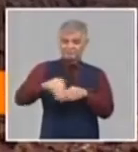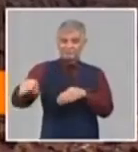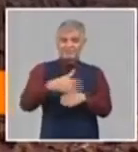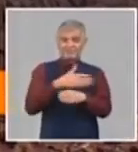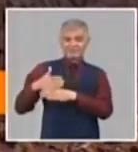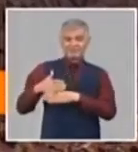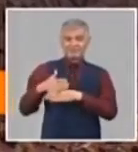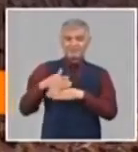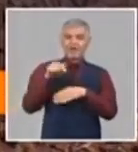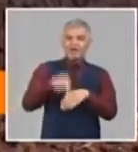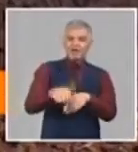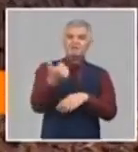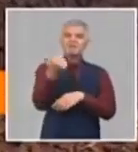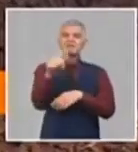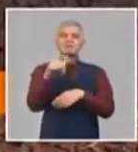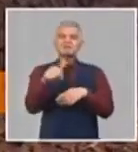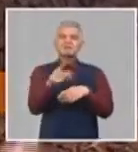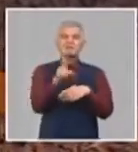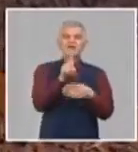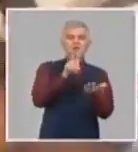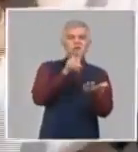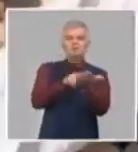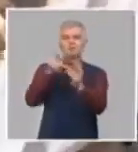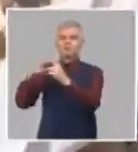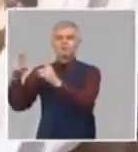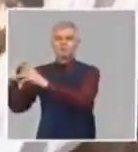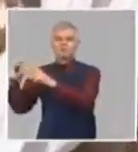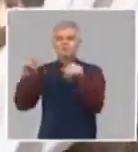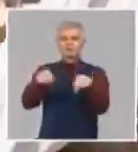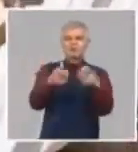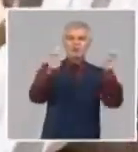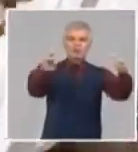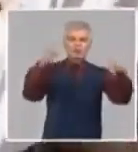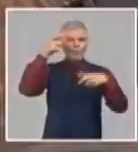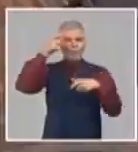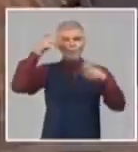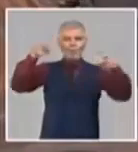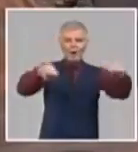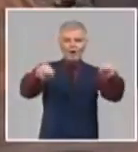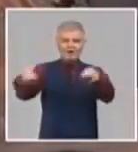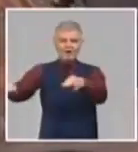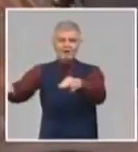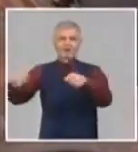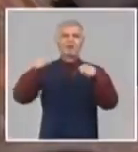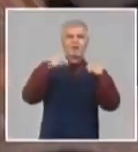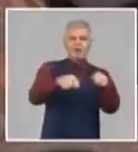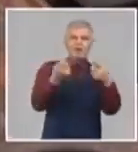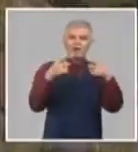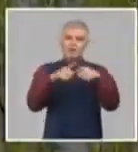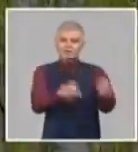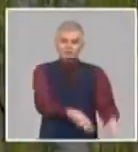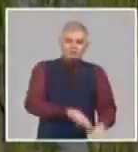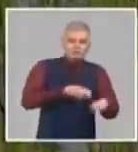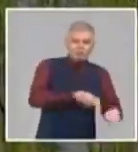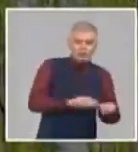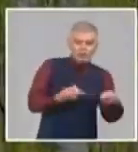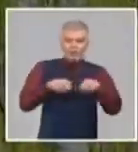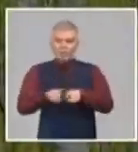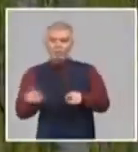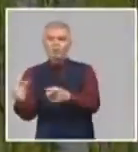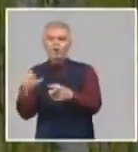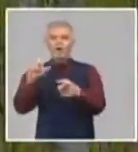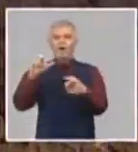yuntas y estamos incrementando más. Yo tengo 3. Estamos sembrando yuca para intercalar con calabaza y tenemos arroz